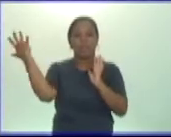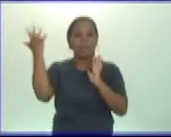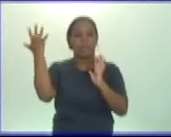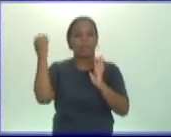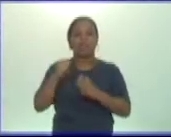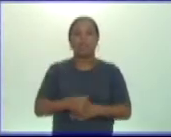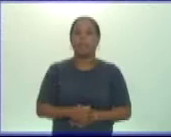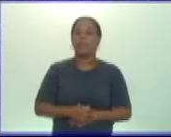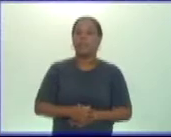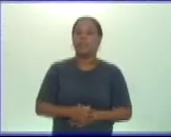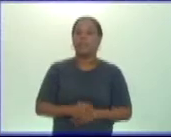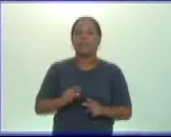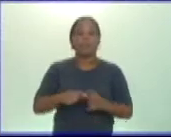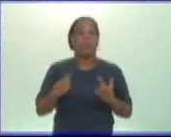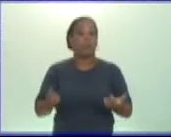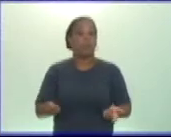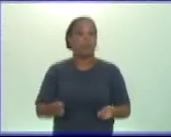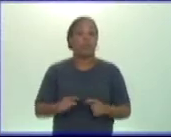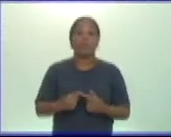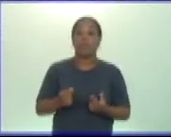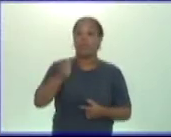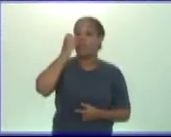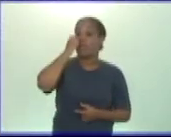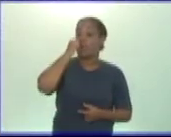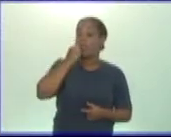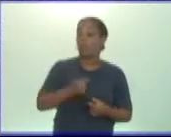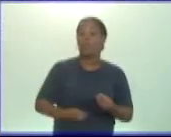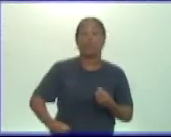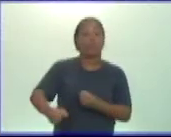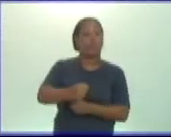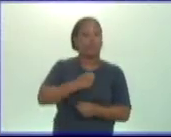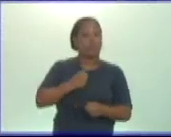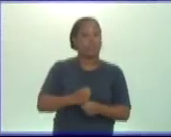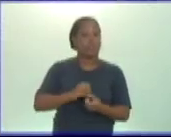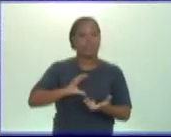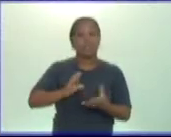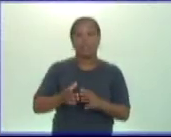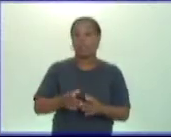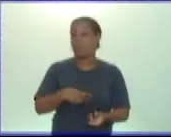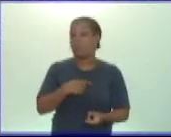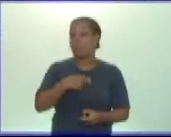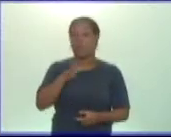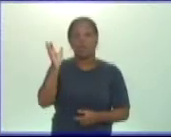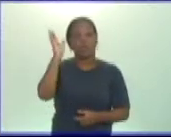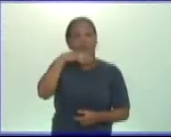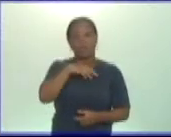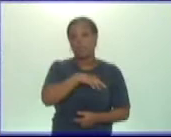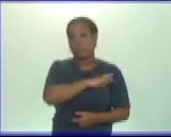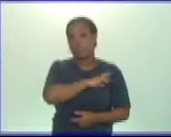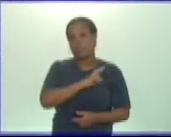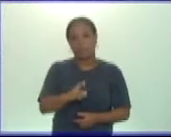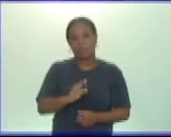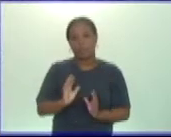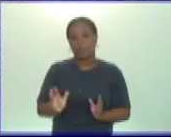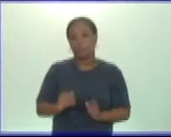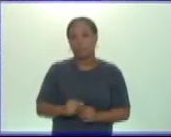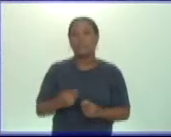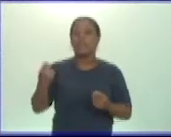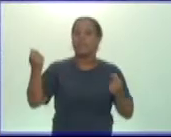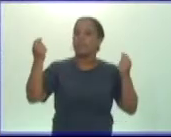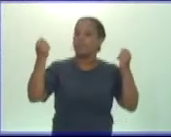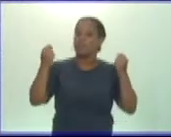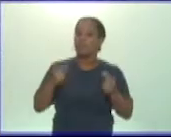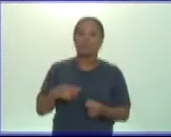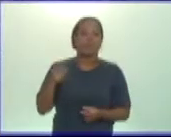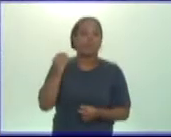Porque desafortunadamente el hombre usa de manera irracional cada uno de estos recursos que no son de manera